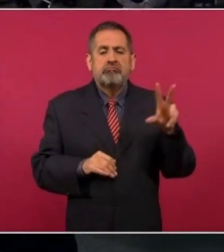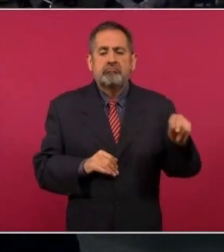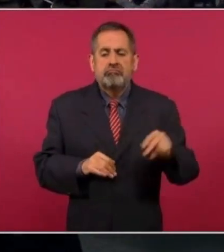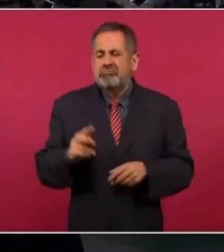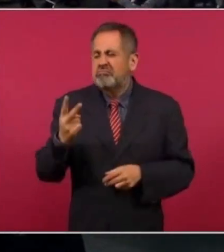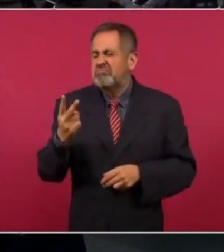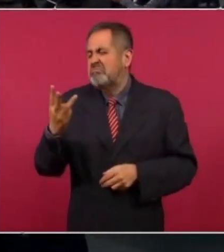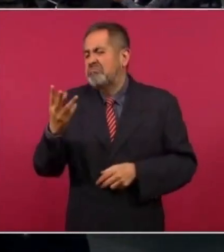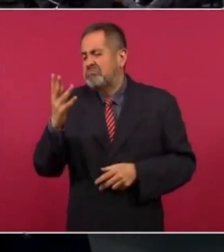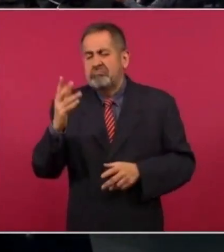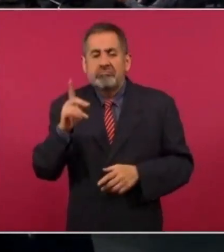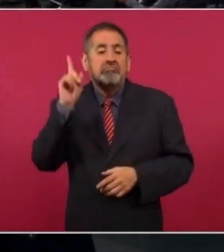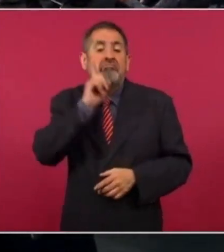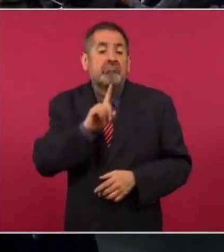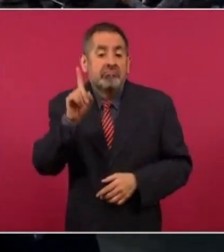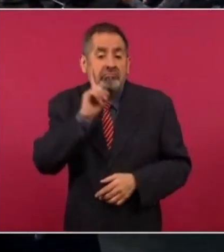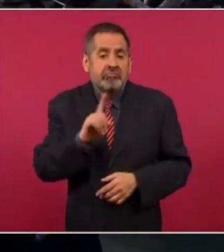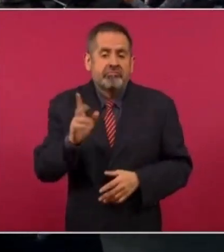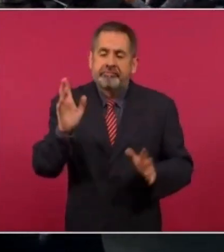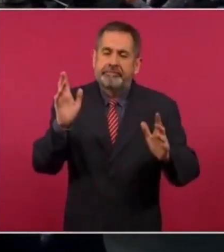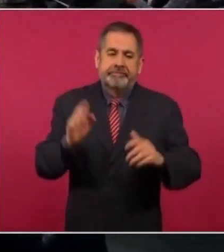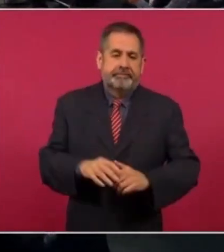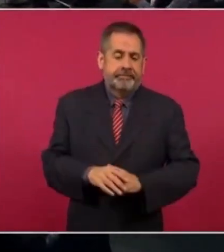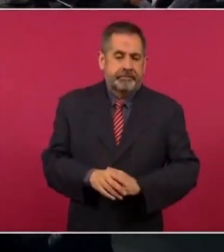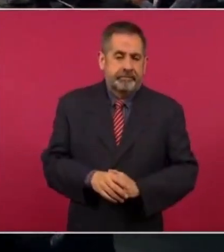dos o tres mujeres.